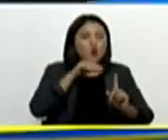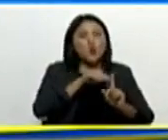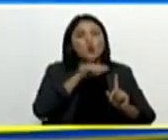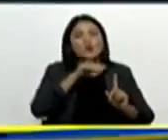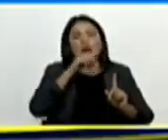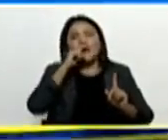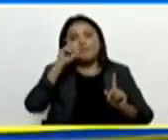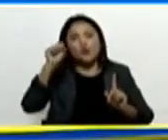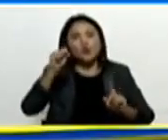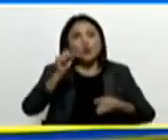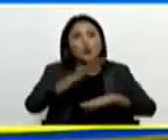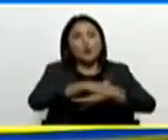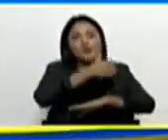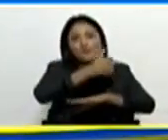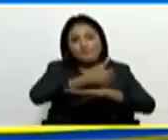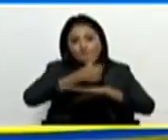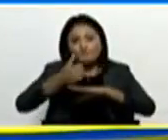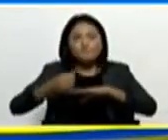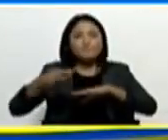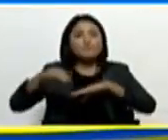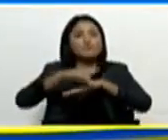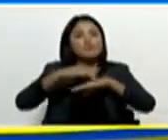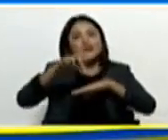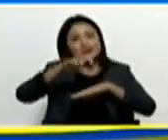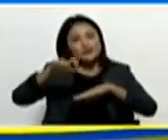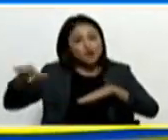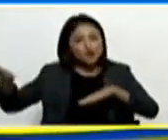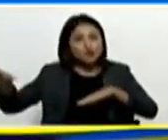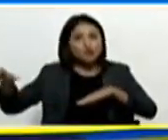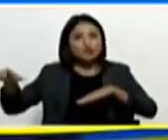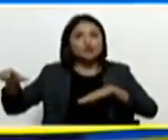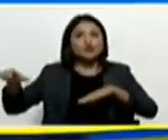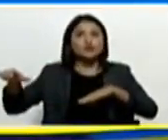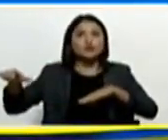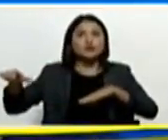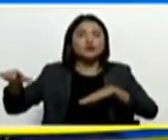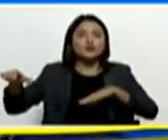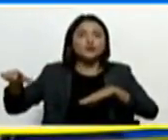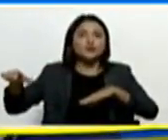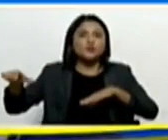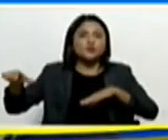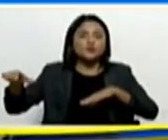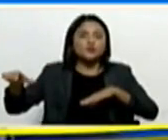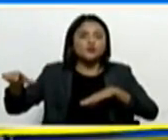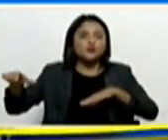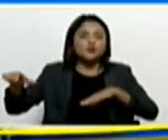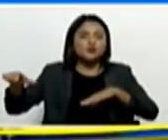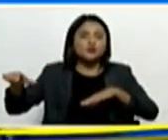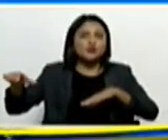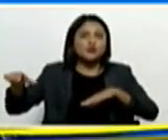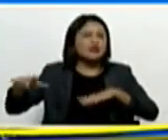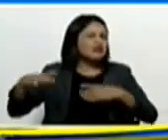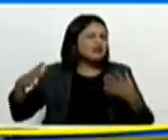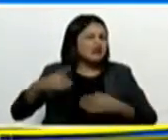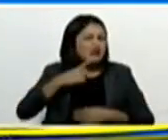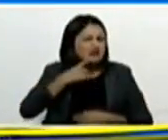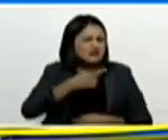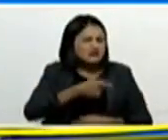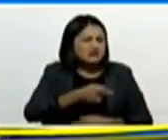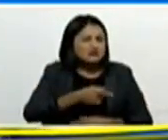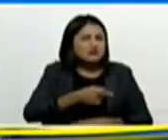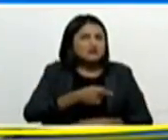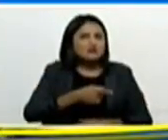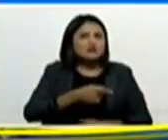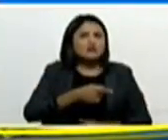Mayor, contra sus ministros. ¿Y qué dicen los llamados